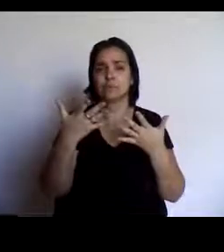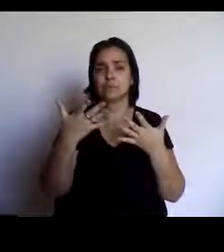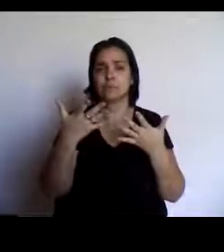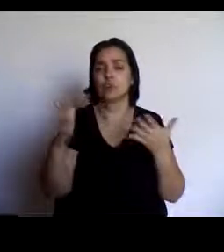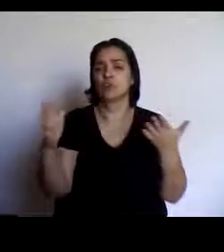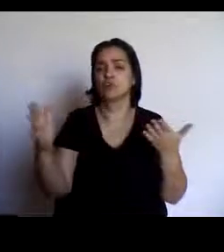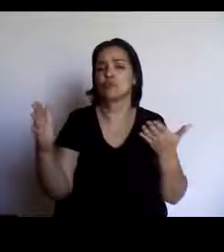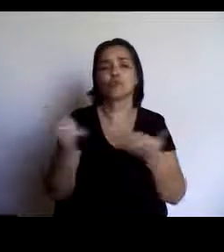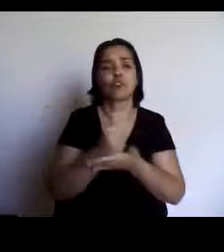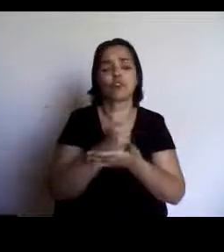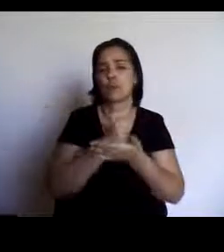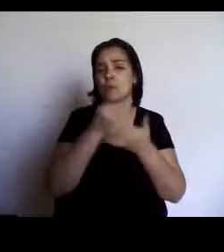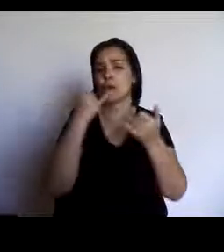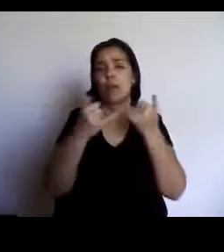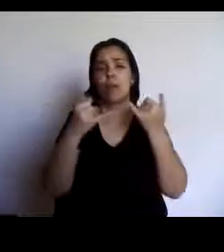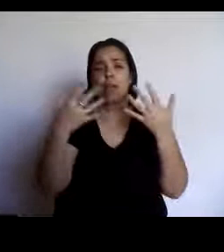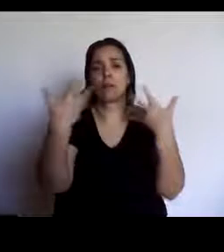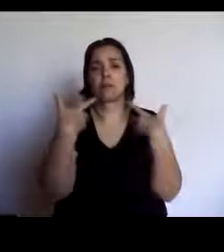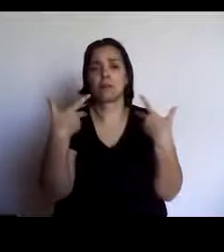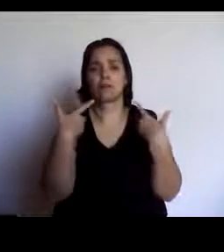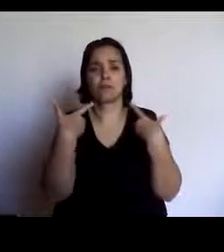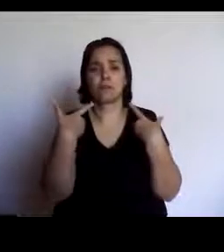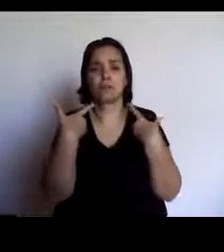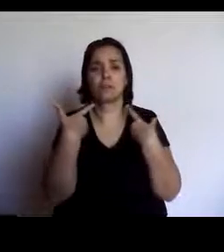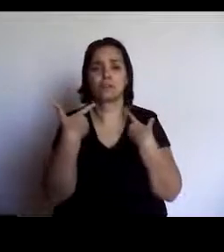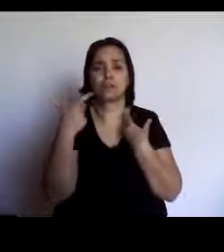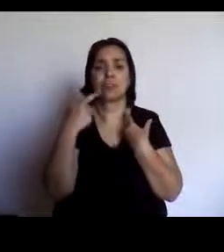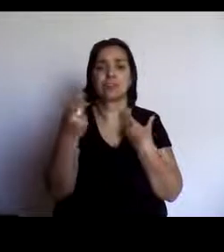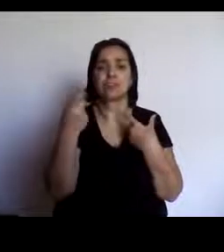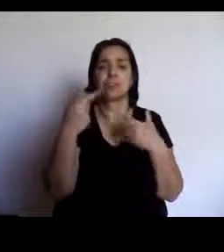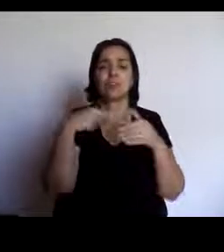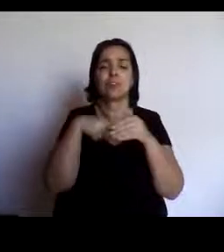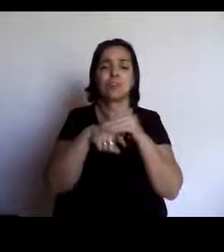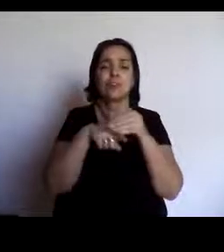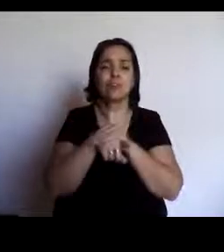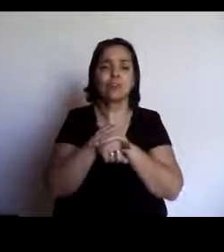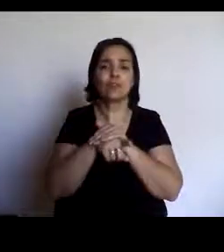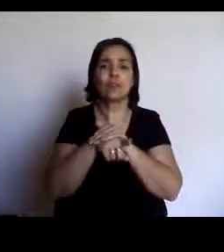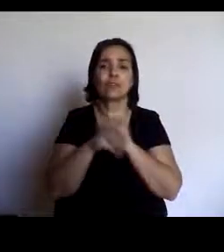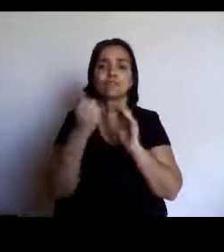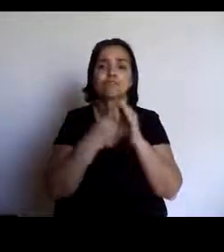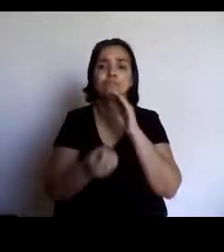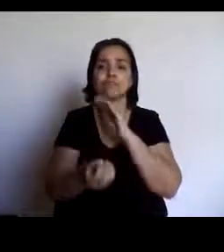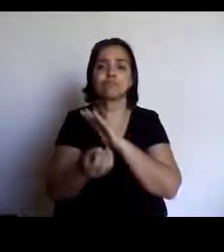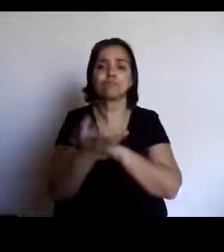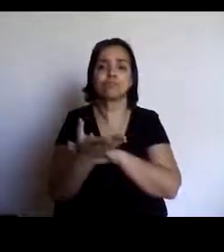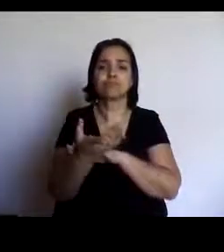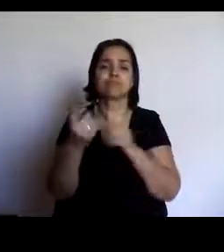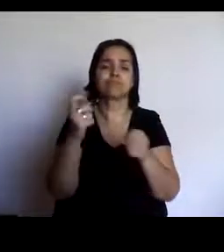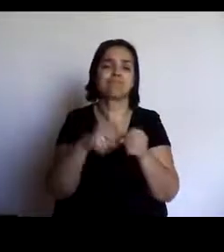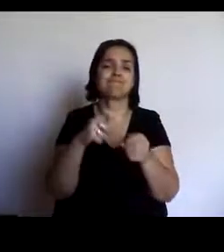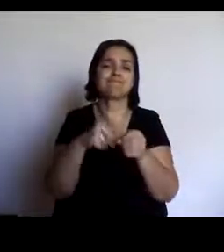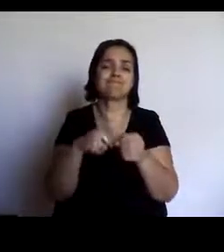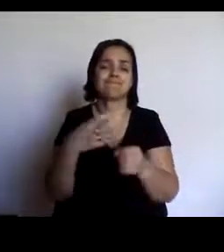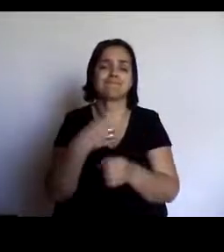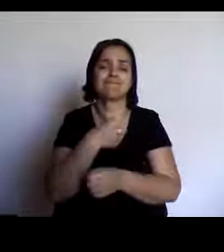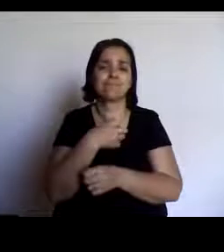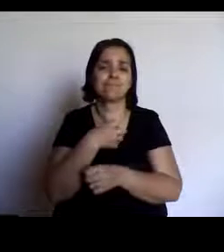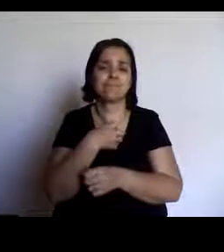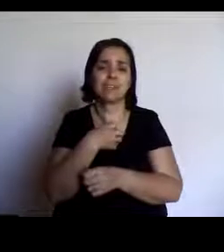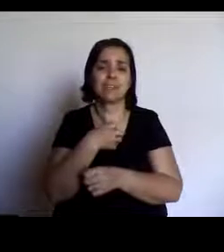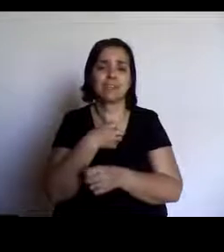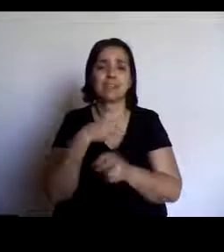son responsables de esta gestión y de esta ejecución no pudiéramos participar en esta nueva